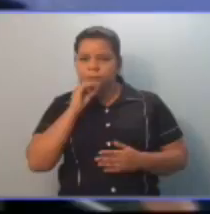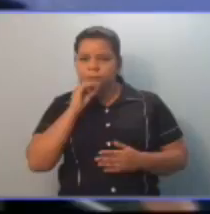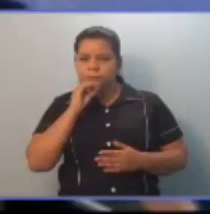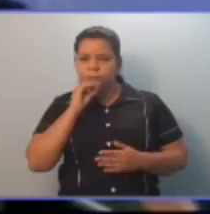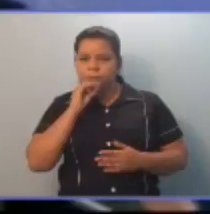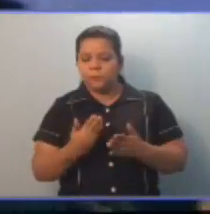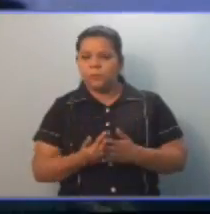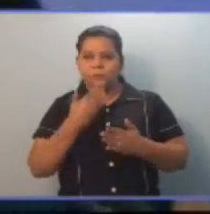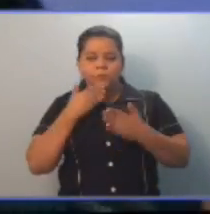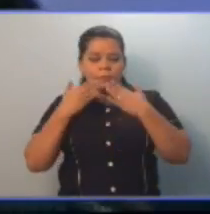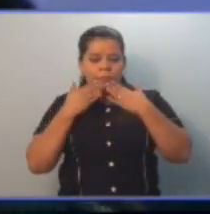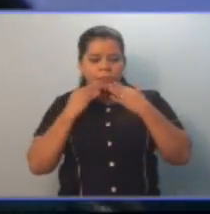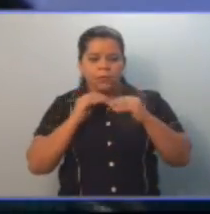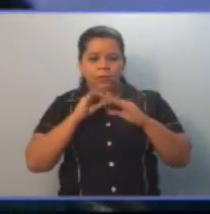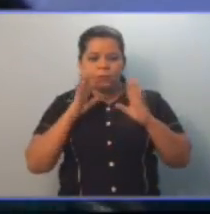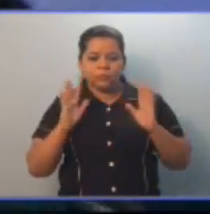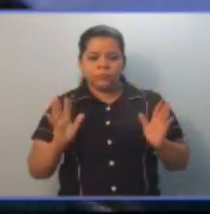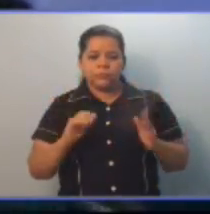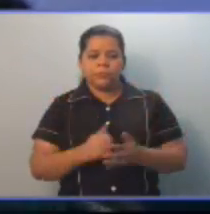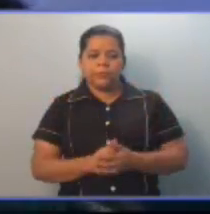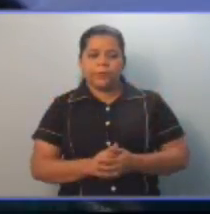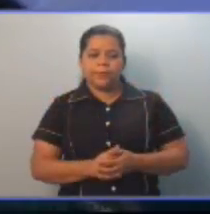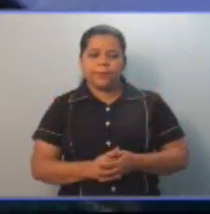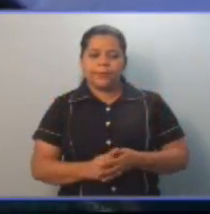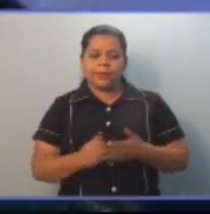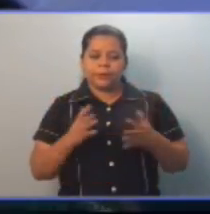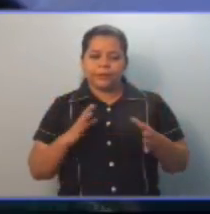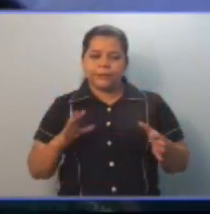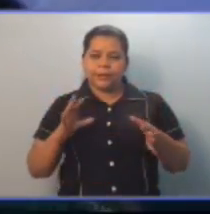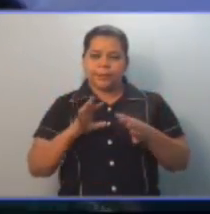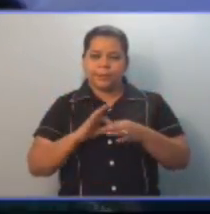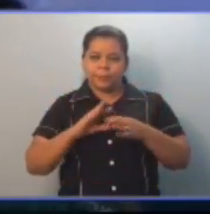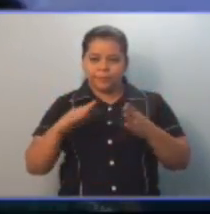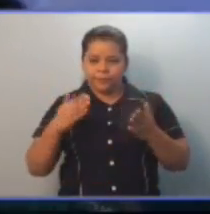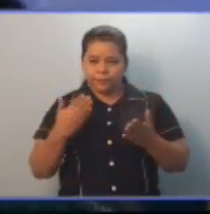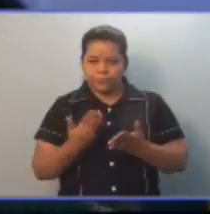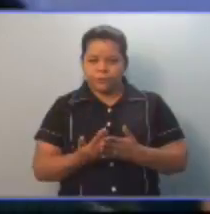la interpretación, pues, de la Sala de lo Constitucional, Sí.